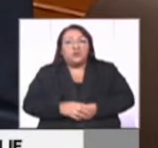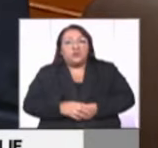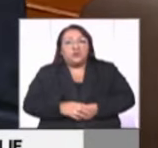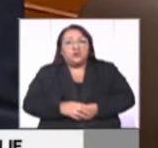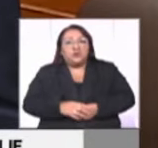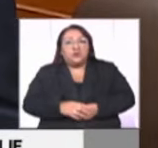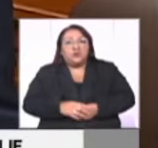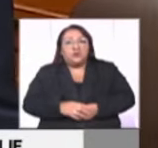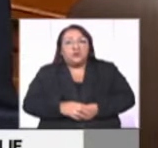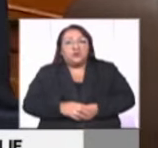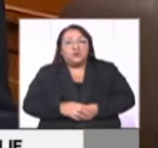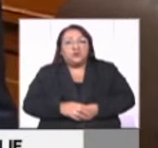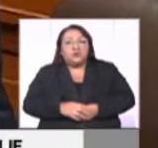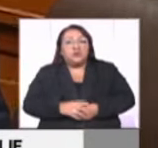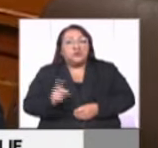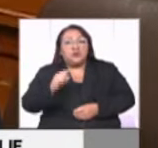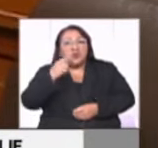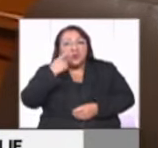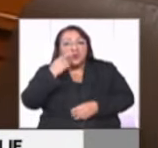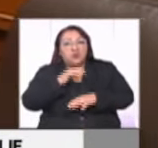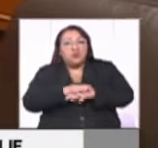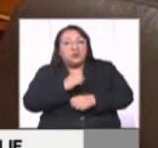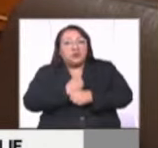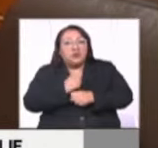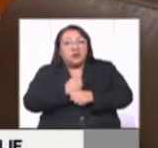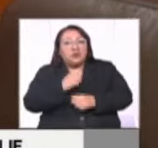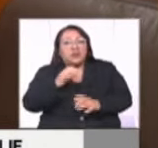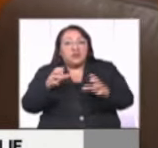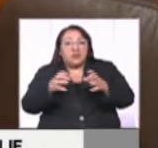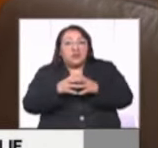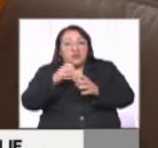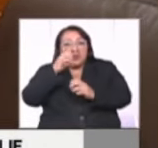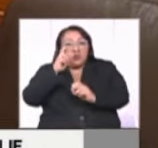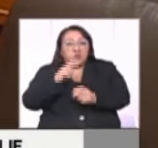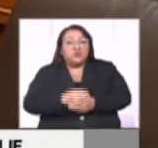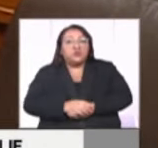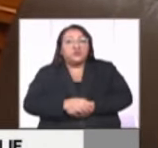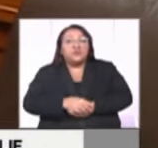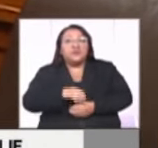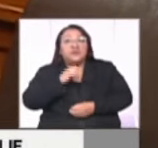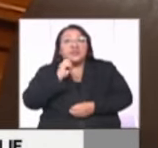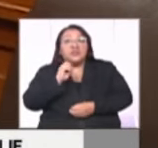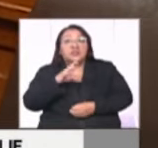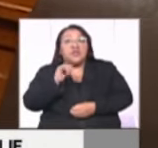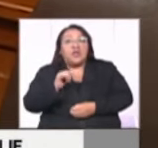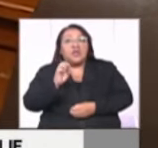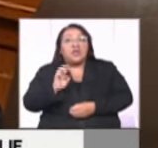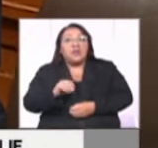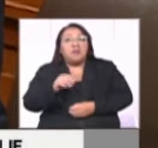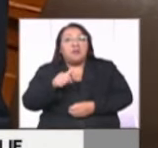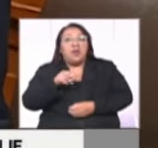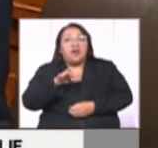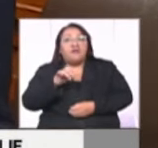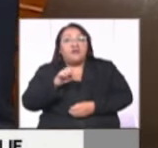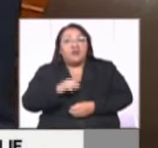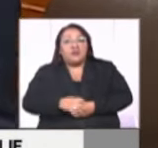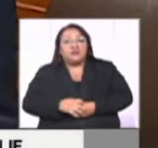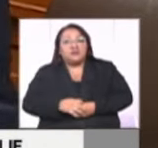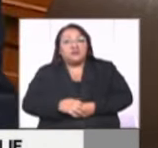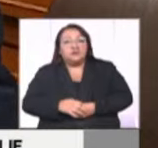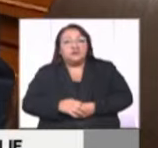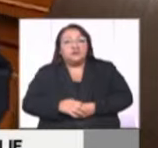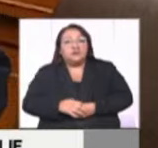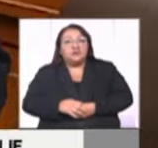no conociendo el sistema de trabajo del Cusco, dicen que hay mafias. Y no